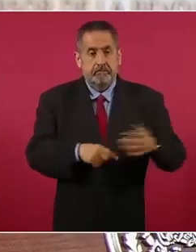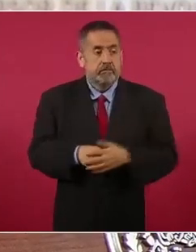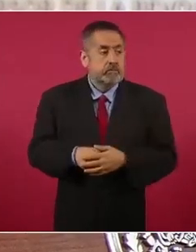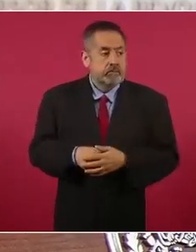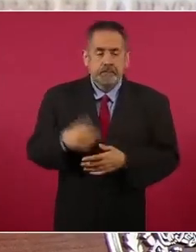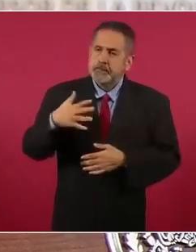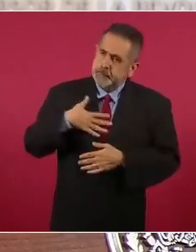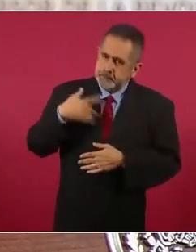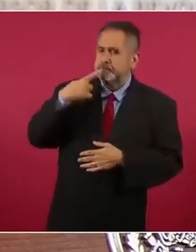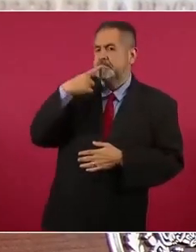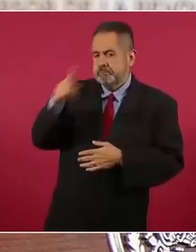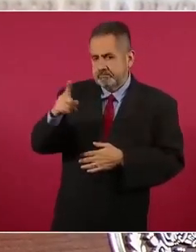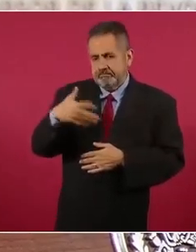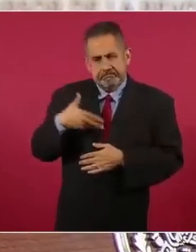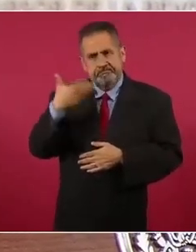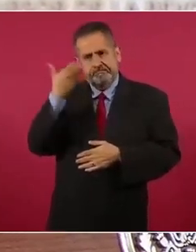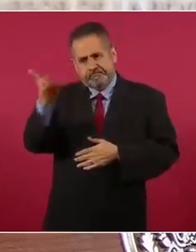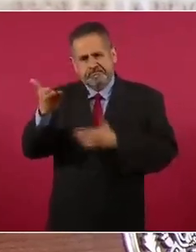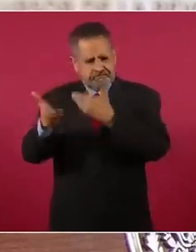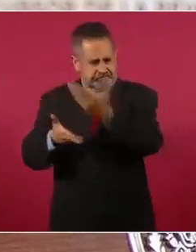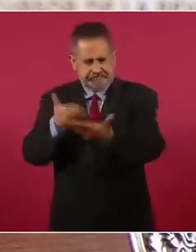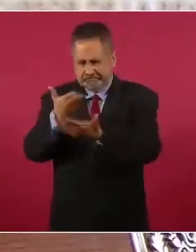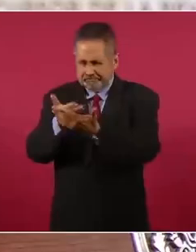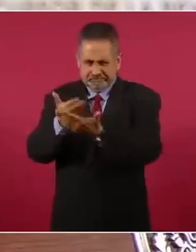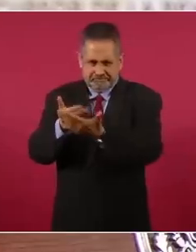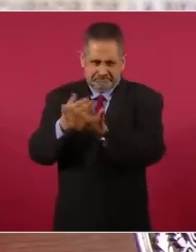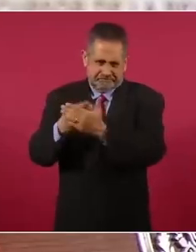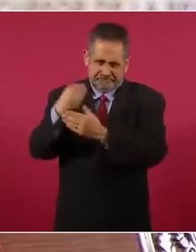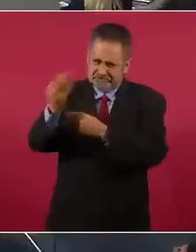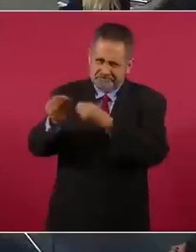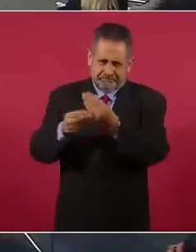presentamos denuncias, todo, siempre,